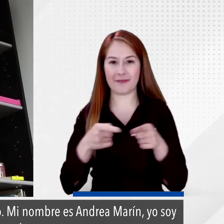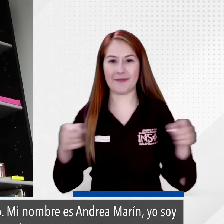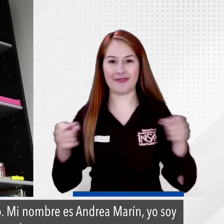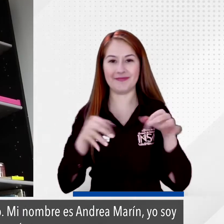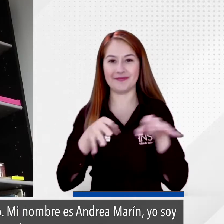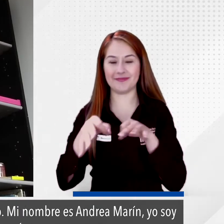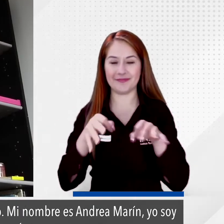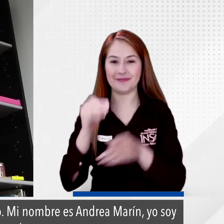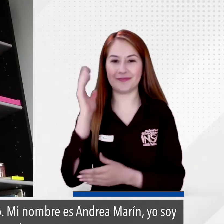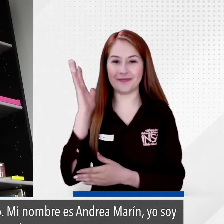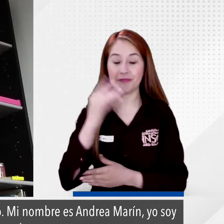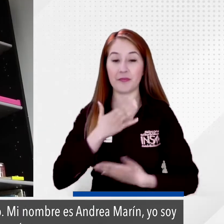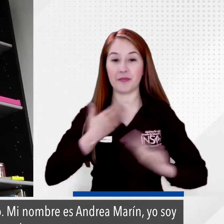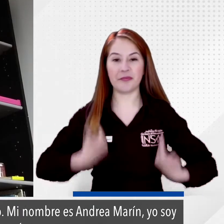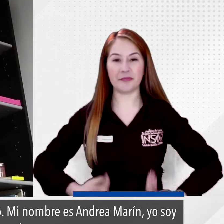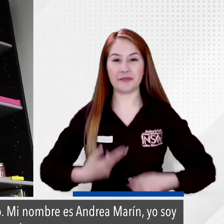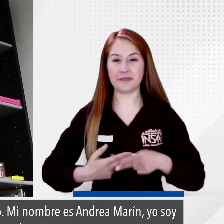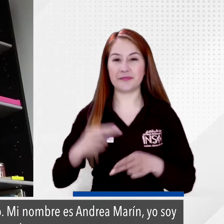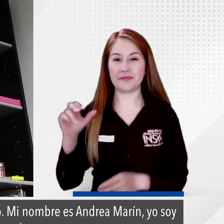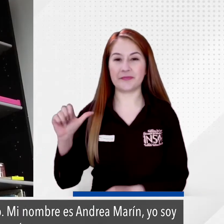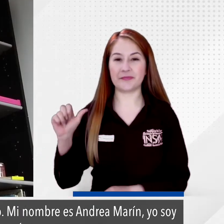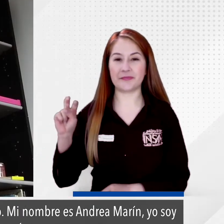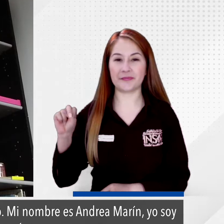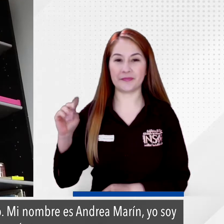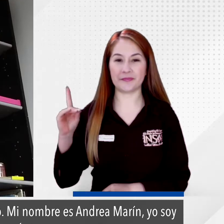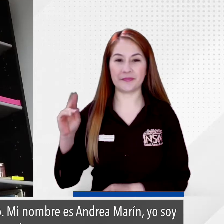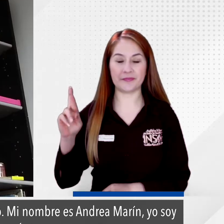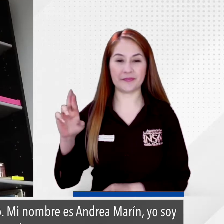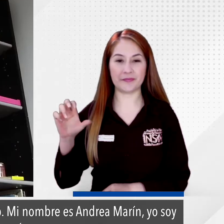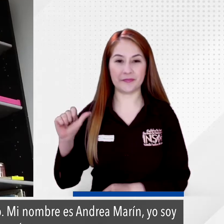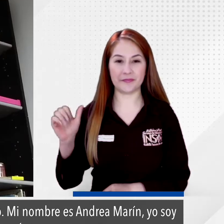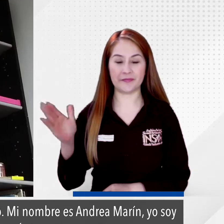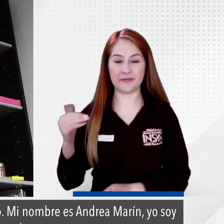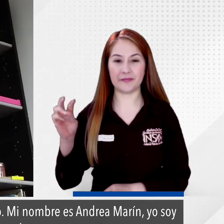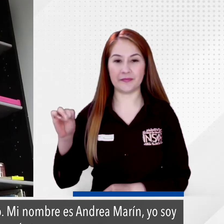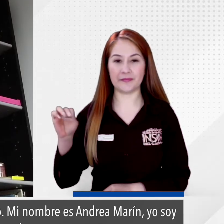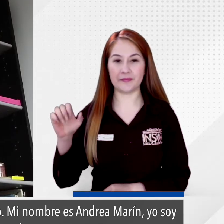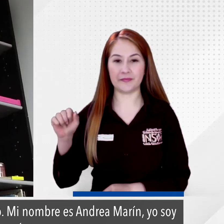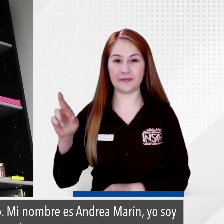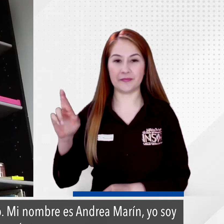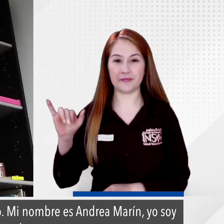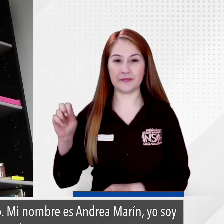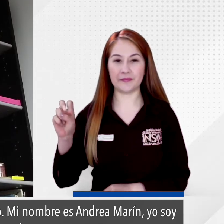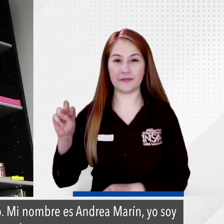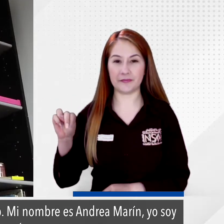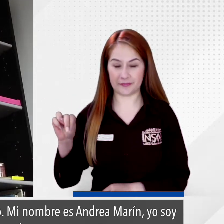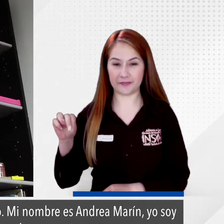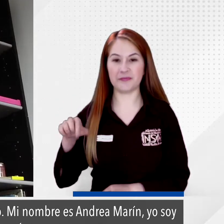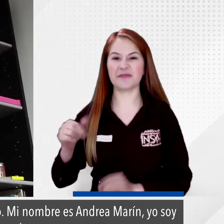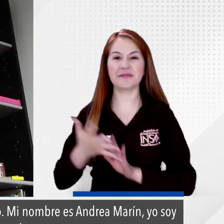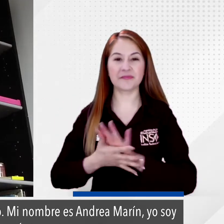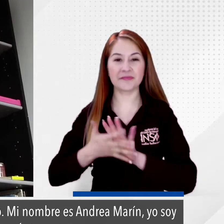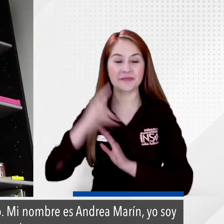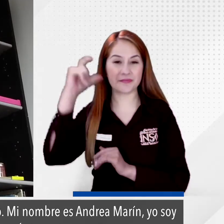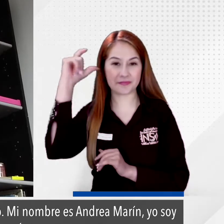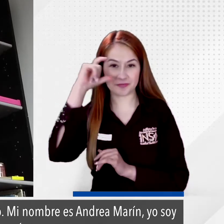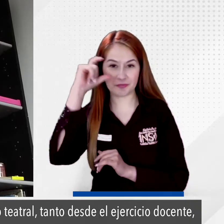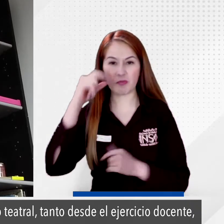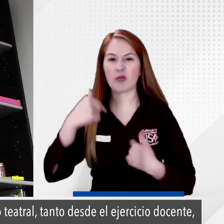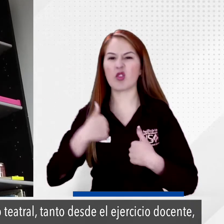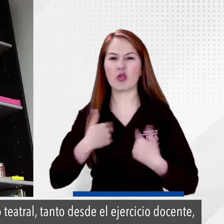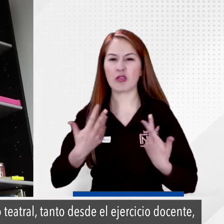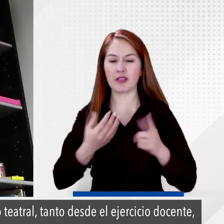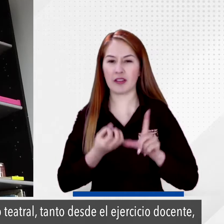un poquito como sobre eso. Mi nombre es Andrea Marín, yo soy licenciada en Artes Escénicas con énfasis en